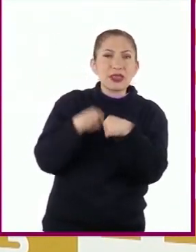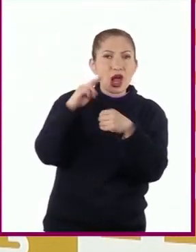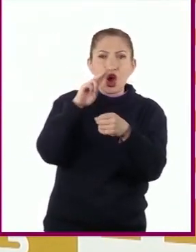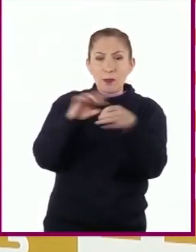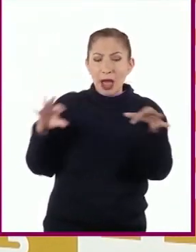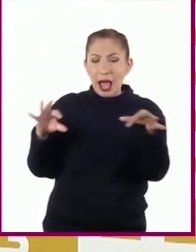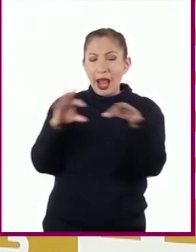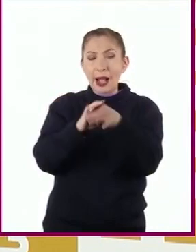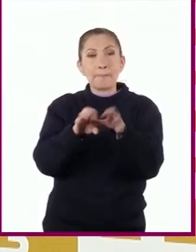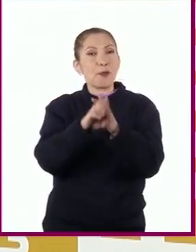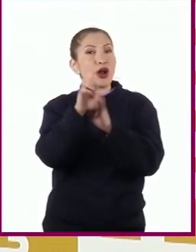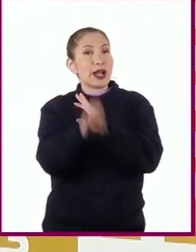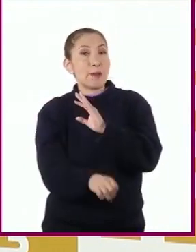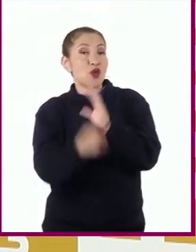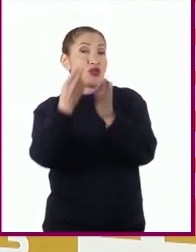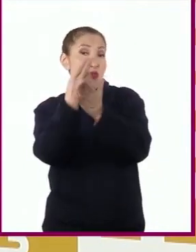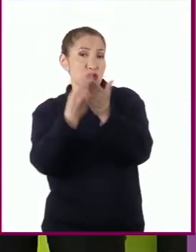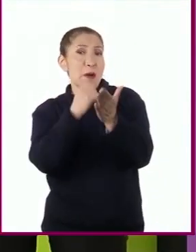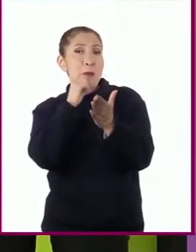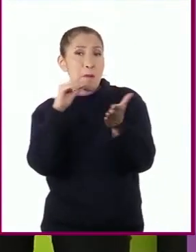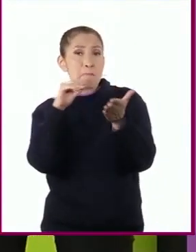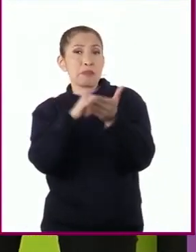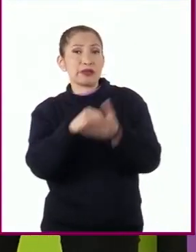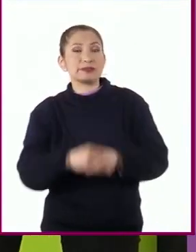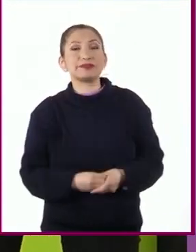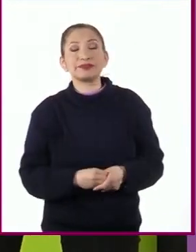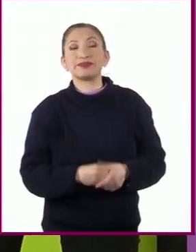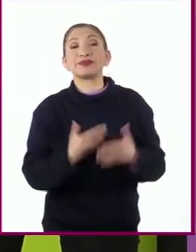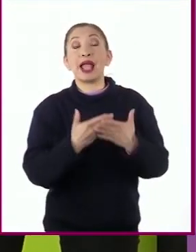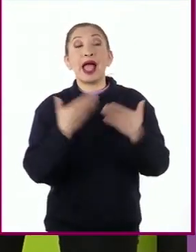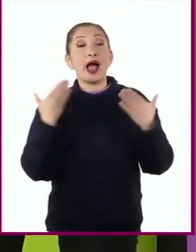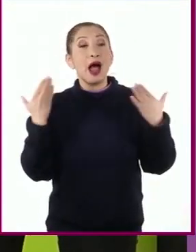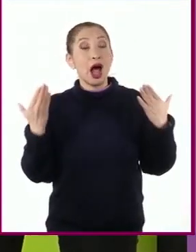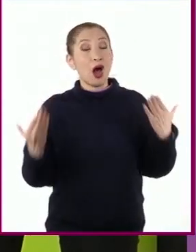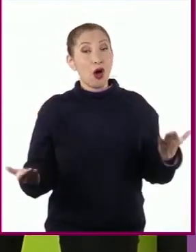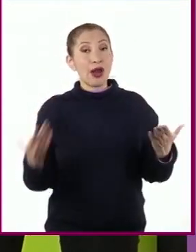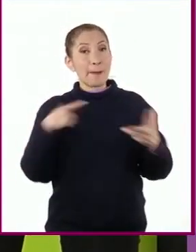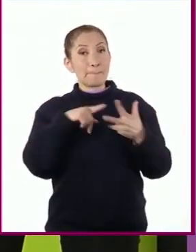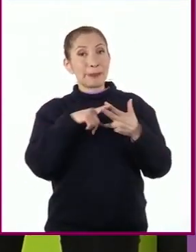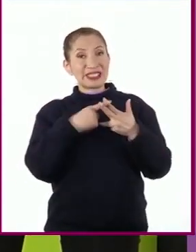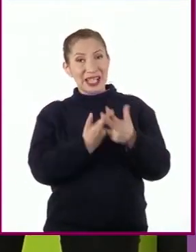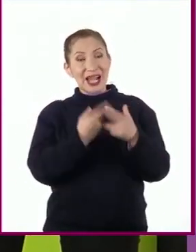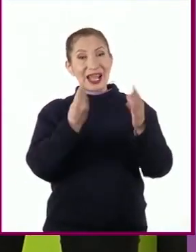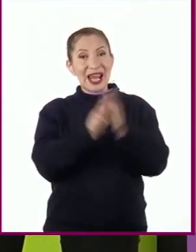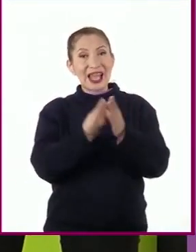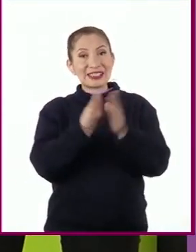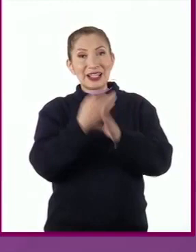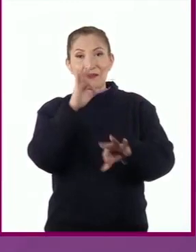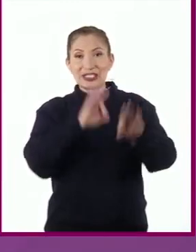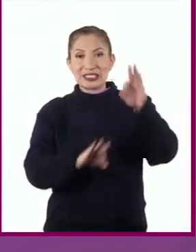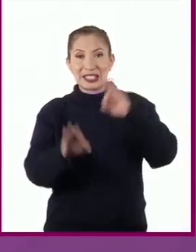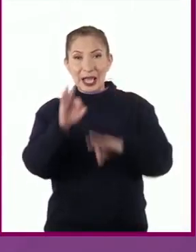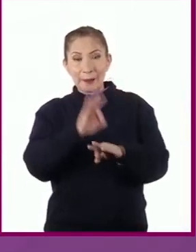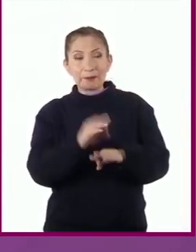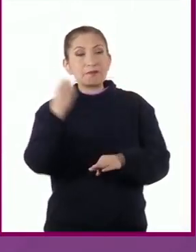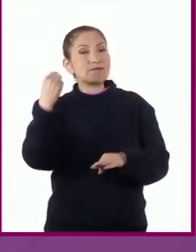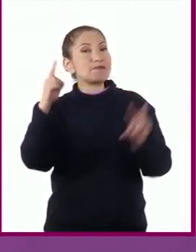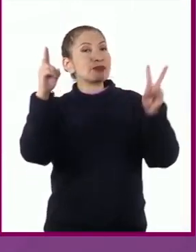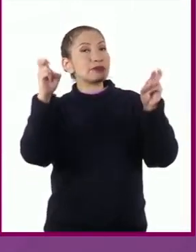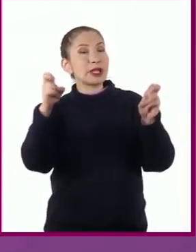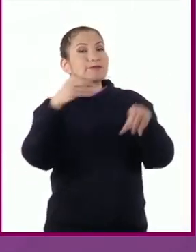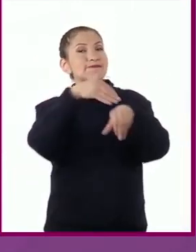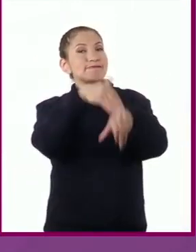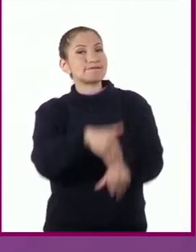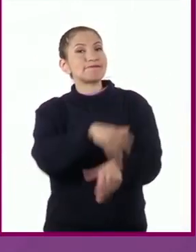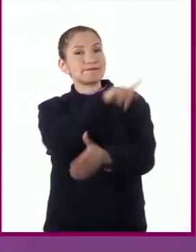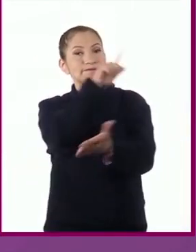Pueden incluir algunas ilustraciones. Ha llegado la hora de iniciar nuestra sesión de física, llamada Siguiendo